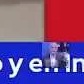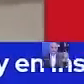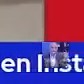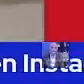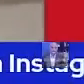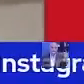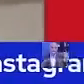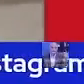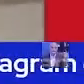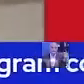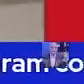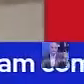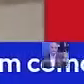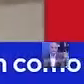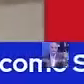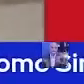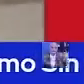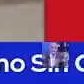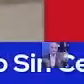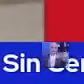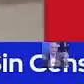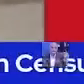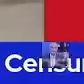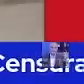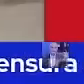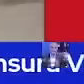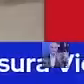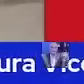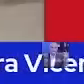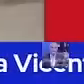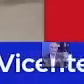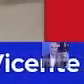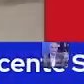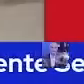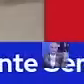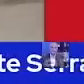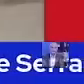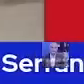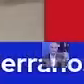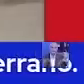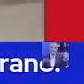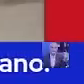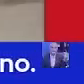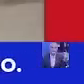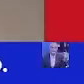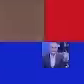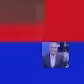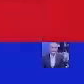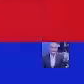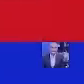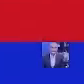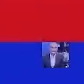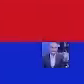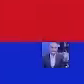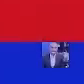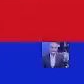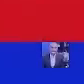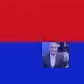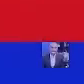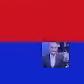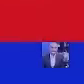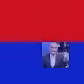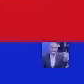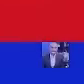Pemex, lo haríamos. Ya Pemex va a pasar este año a finales a estar entre las empresas estatales, o sea, nos